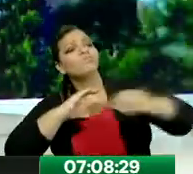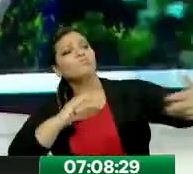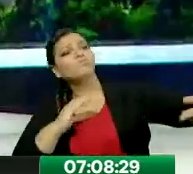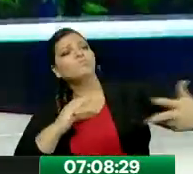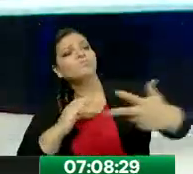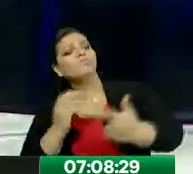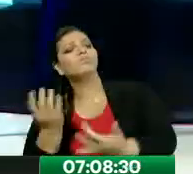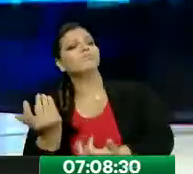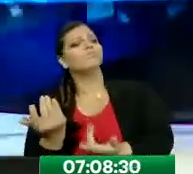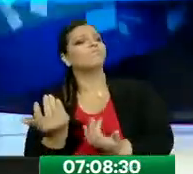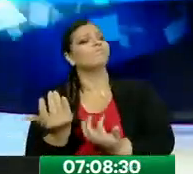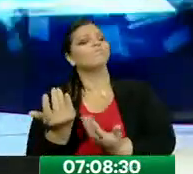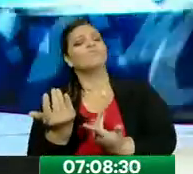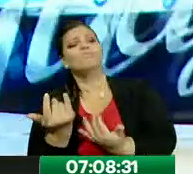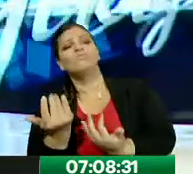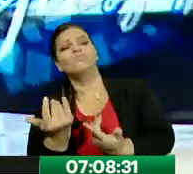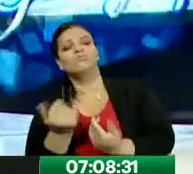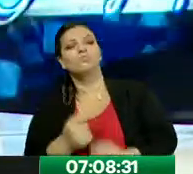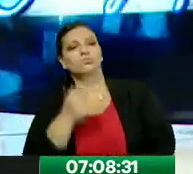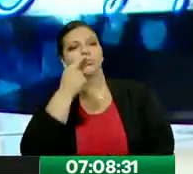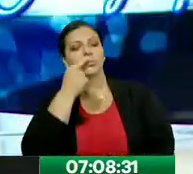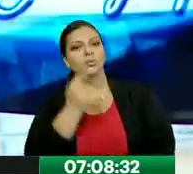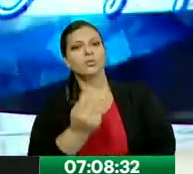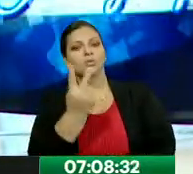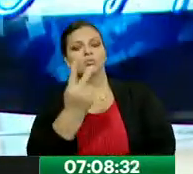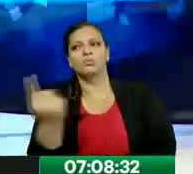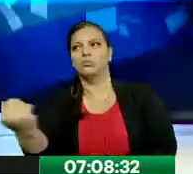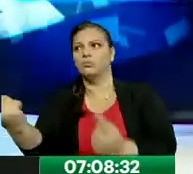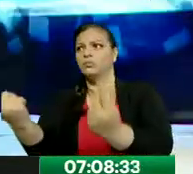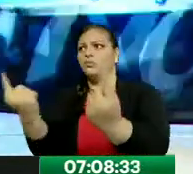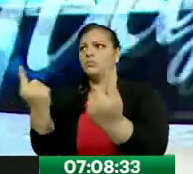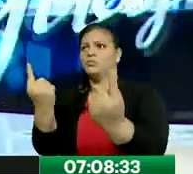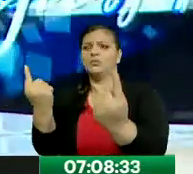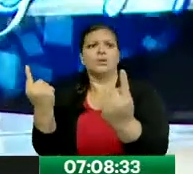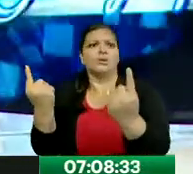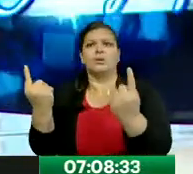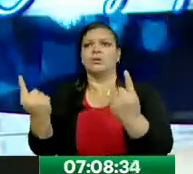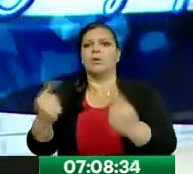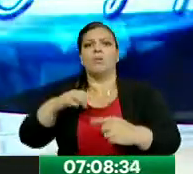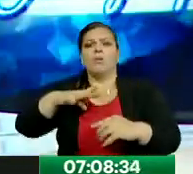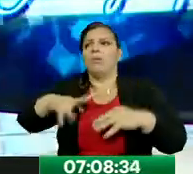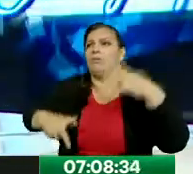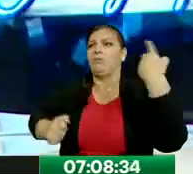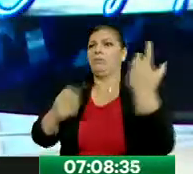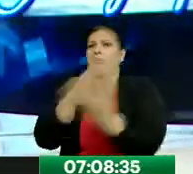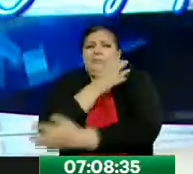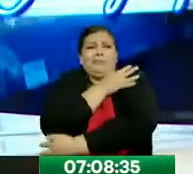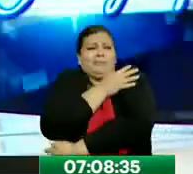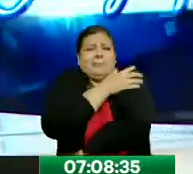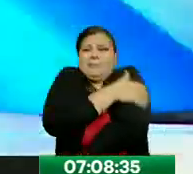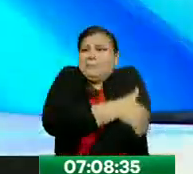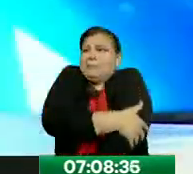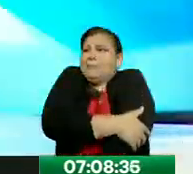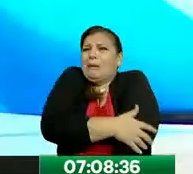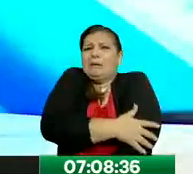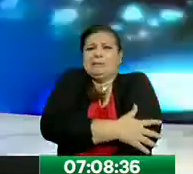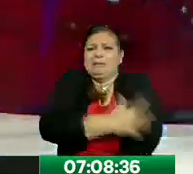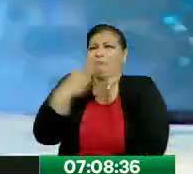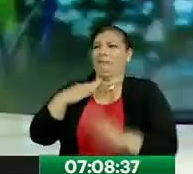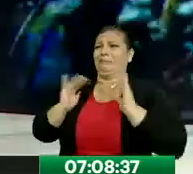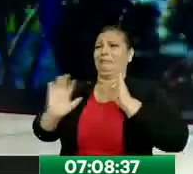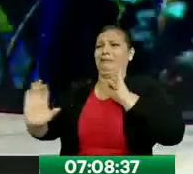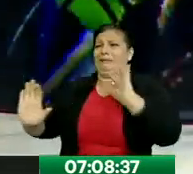esperaba un bus en ese sector del norte de Guayaquil. La perjudicada además denunció el caso como abuso